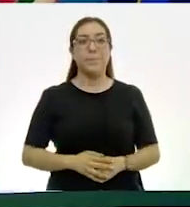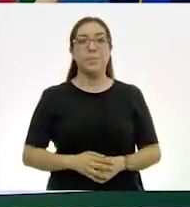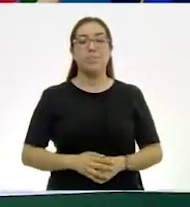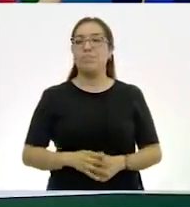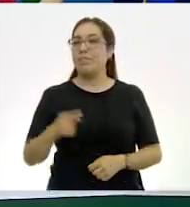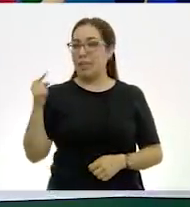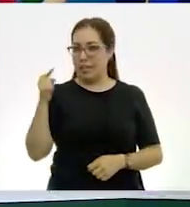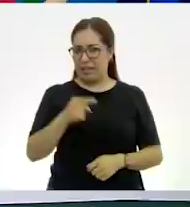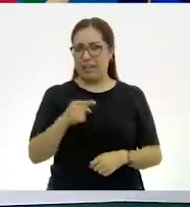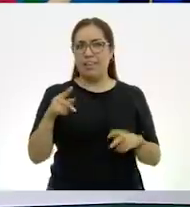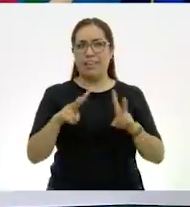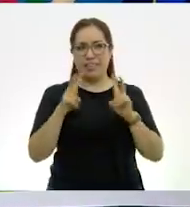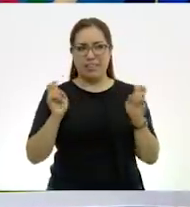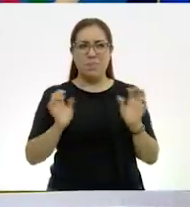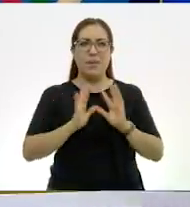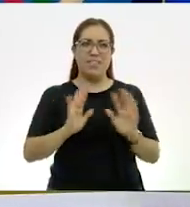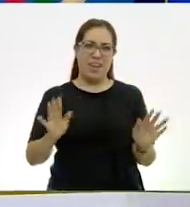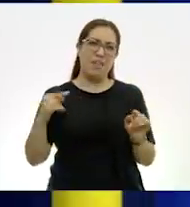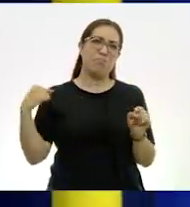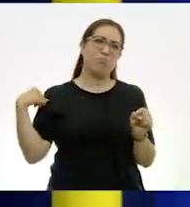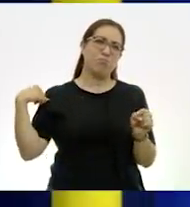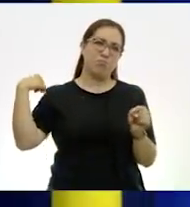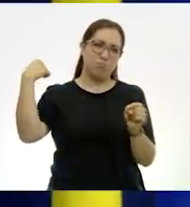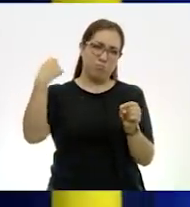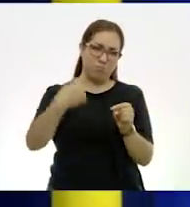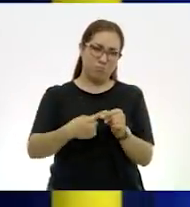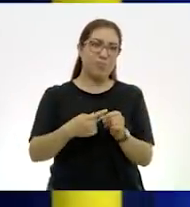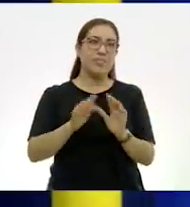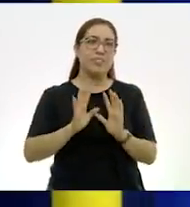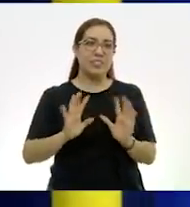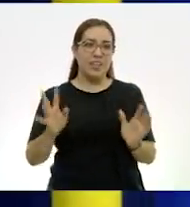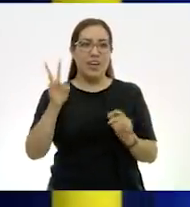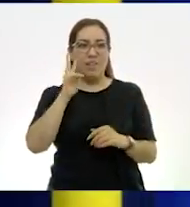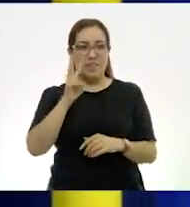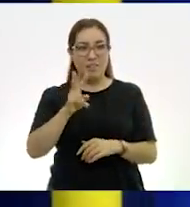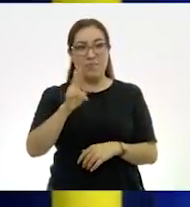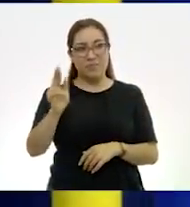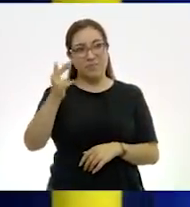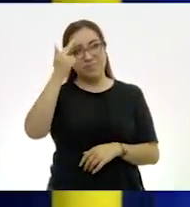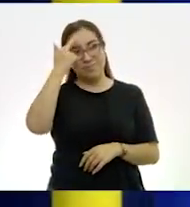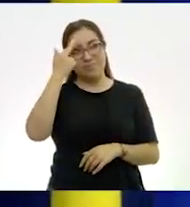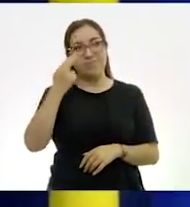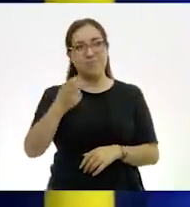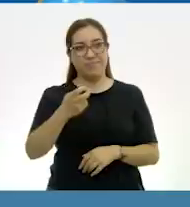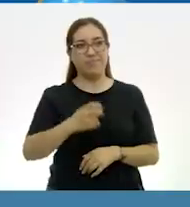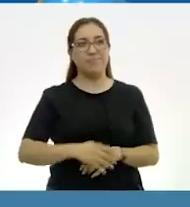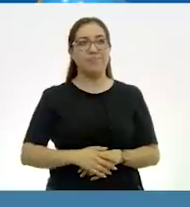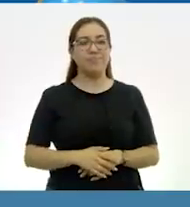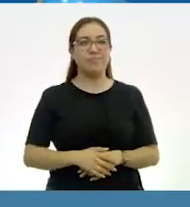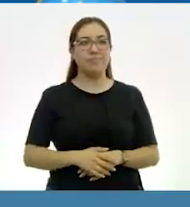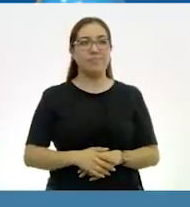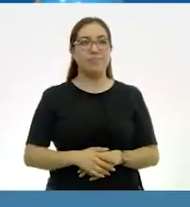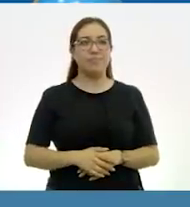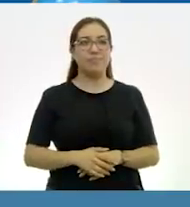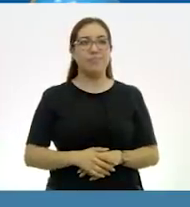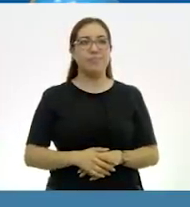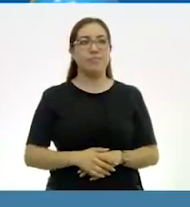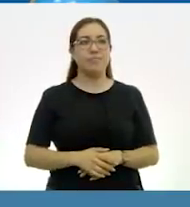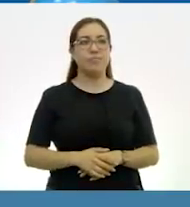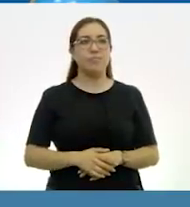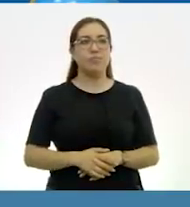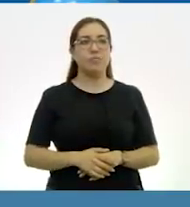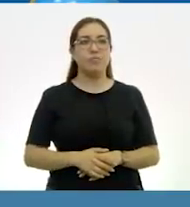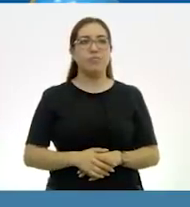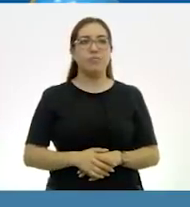un tema que ya habíamos comenzado a ver desde la sesión anterior, ¿cierto? Así es. Yo Muy me bien. acuerdo. Bueno, como